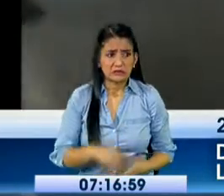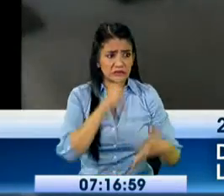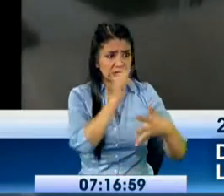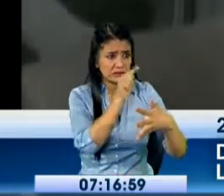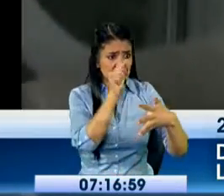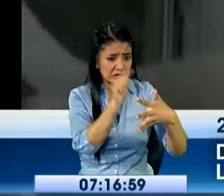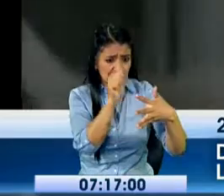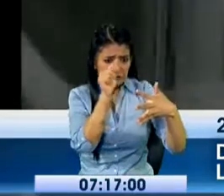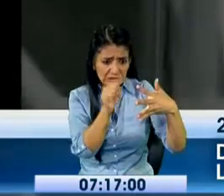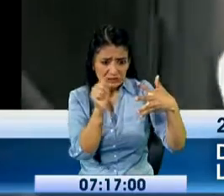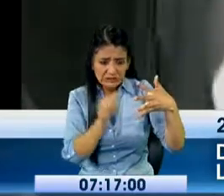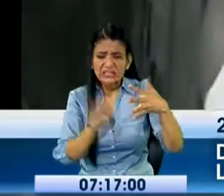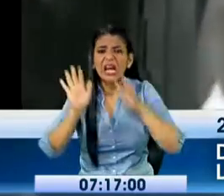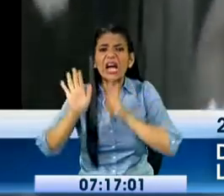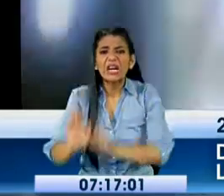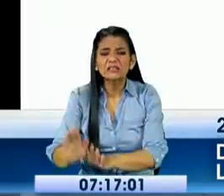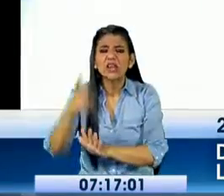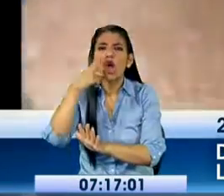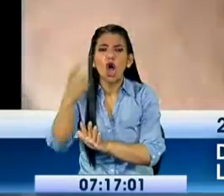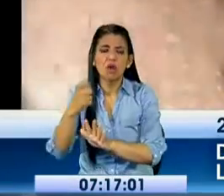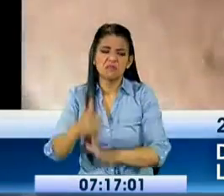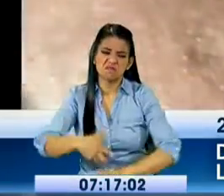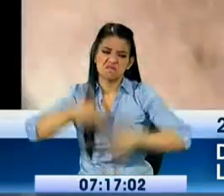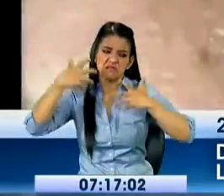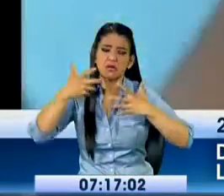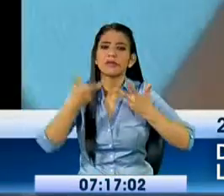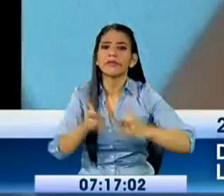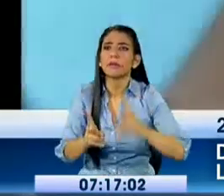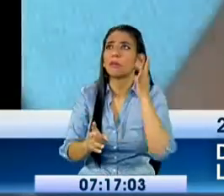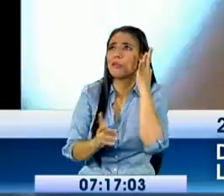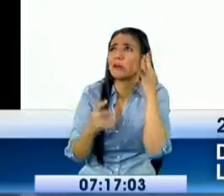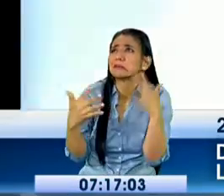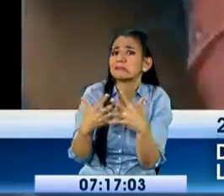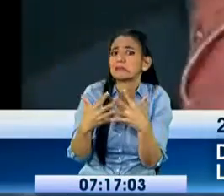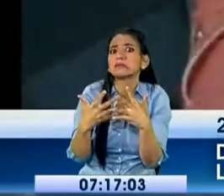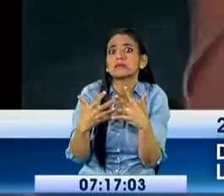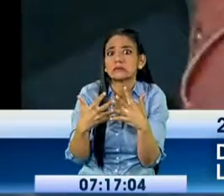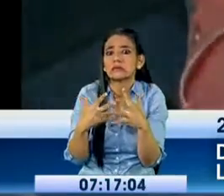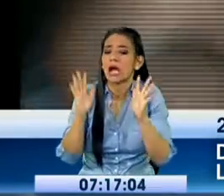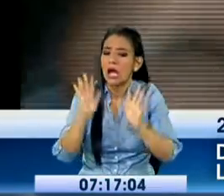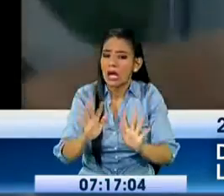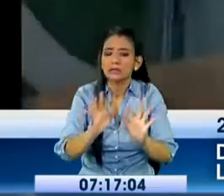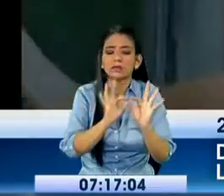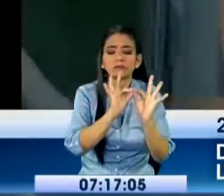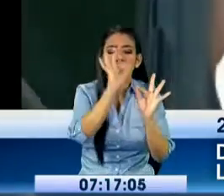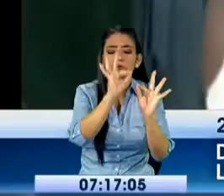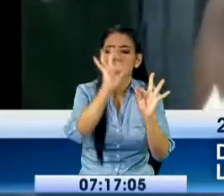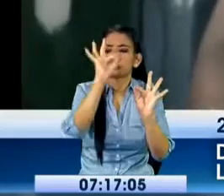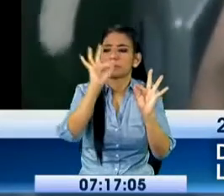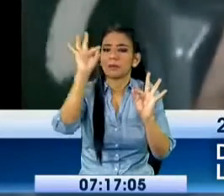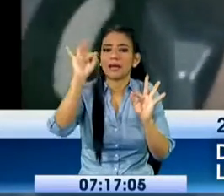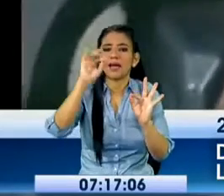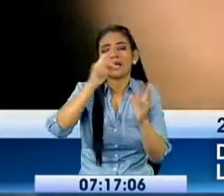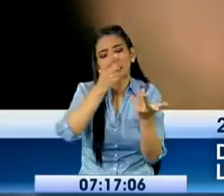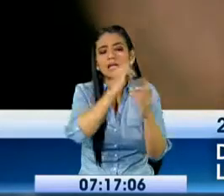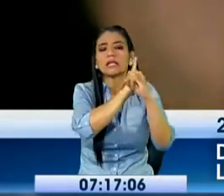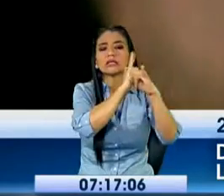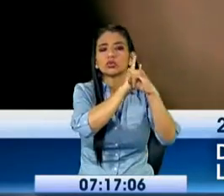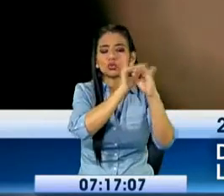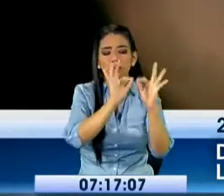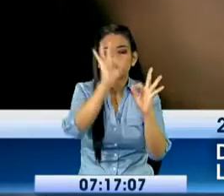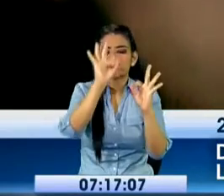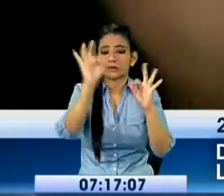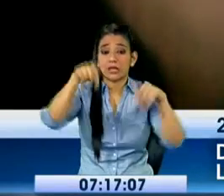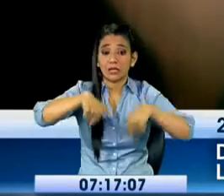y las víctimas de violencia contra la mujer. Según datos del Instituto Nacional de Estadísticas y Censos, INEC, en el Ecuador, el 61%